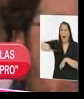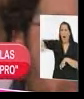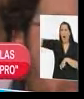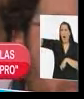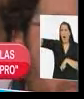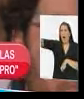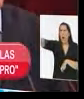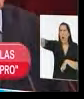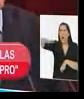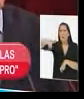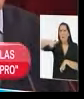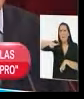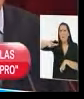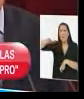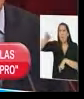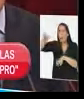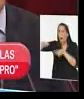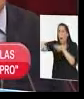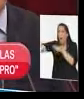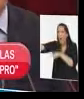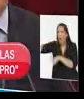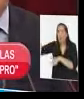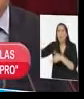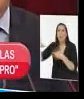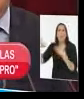una pantalla de cómo se transmitía. No,